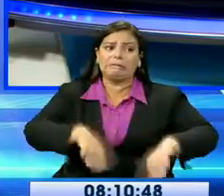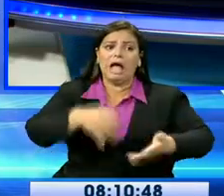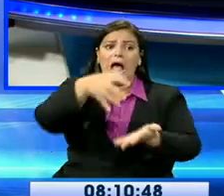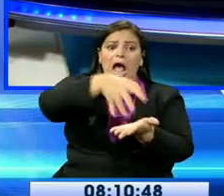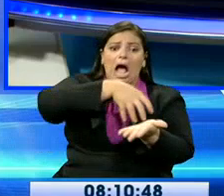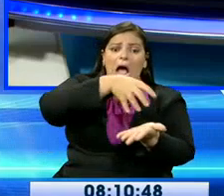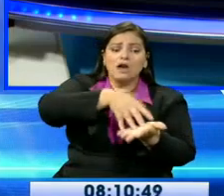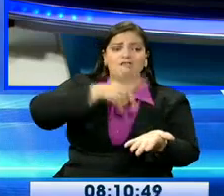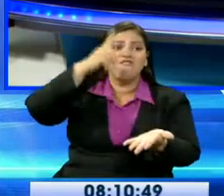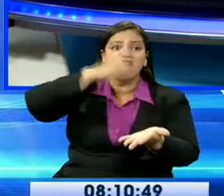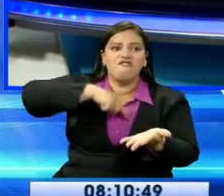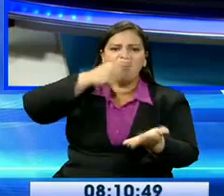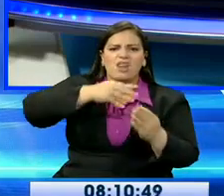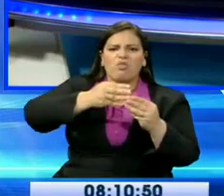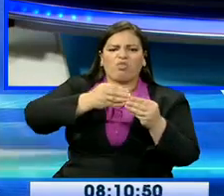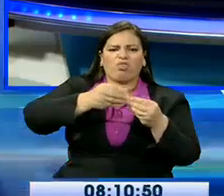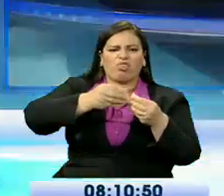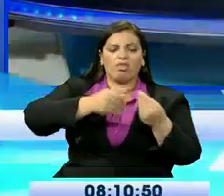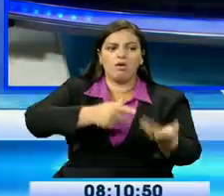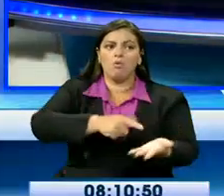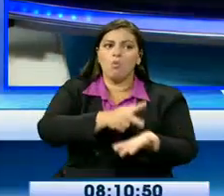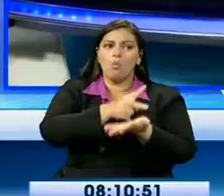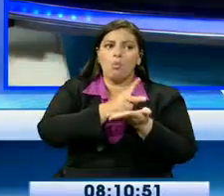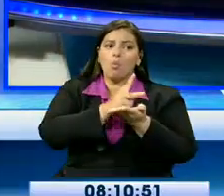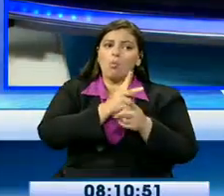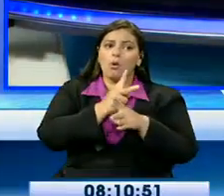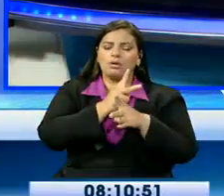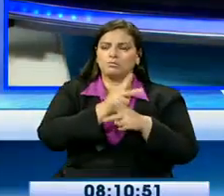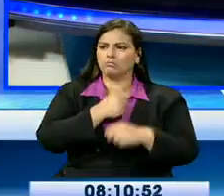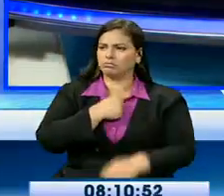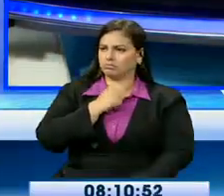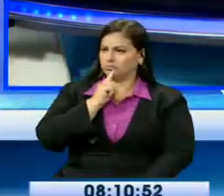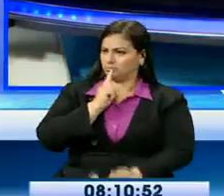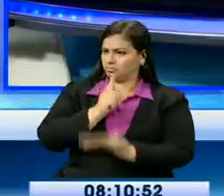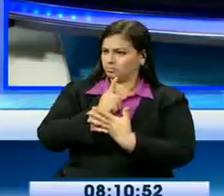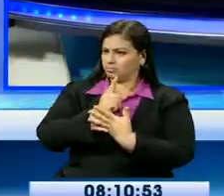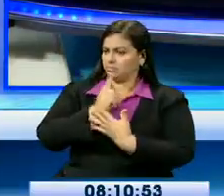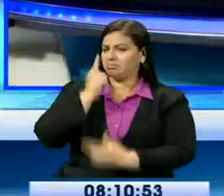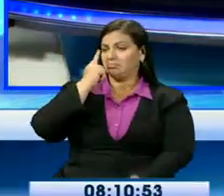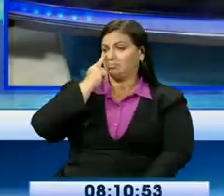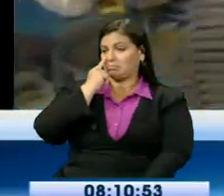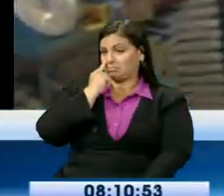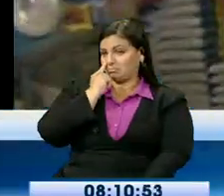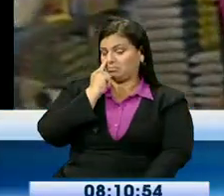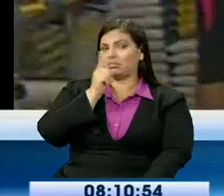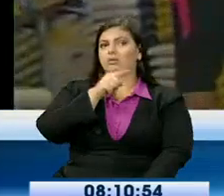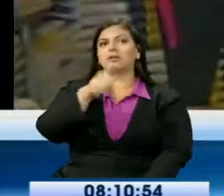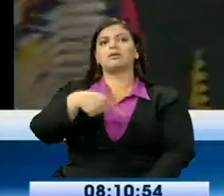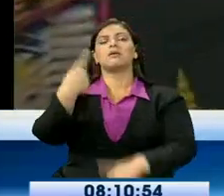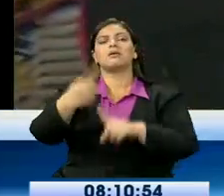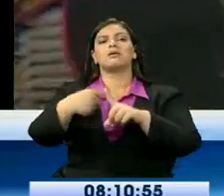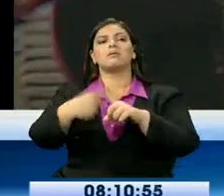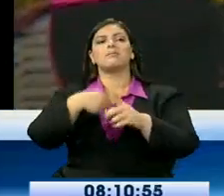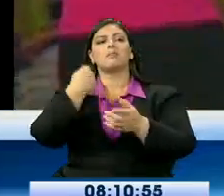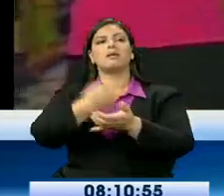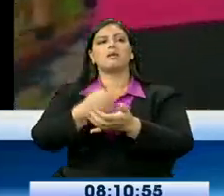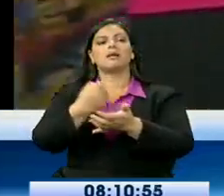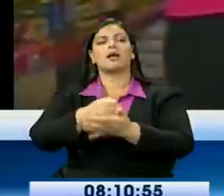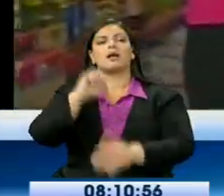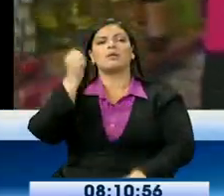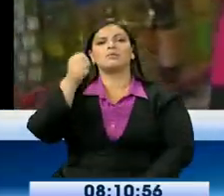bien. Ajá. Y es por eso que estamos aquí en el mercado de Sauces 9. Las amas de casa